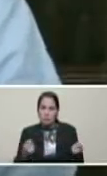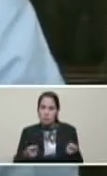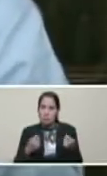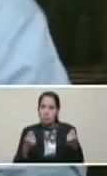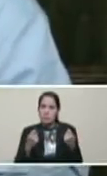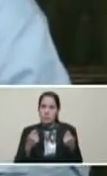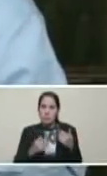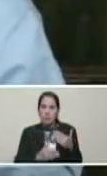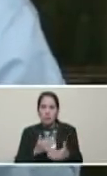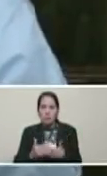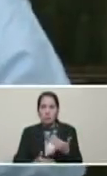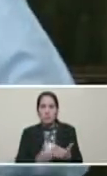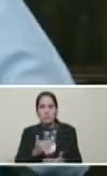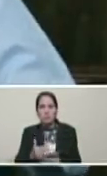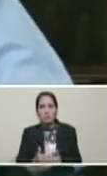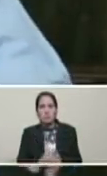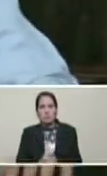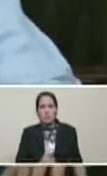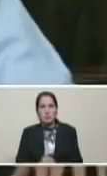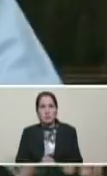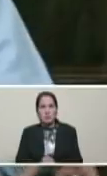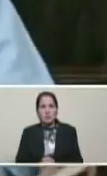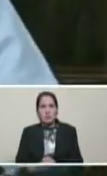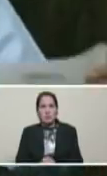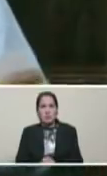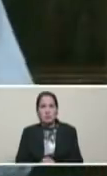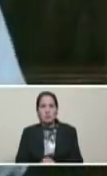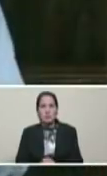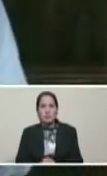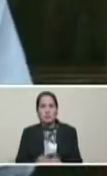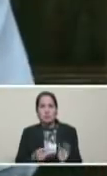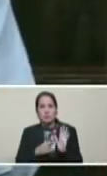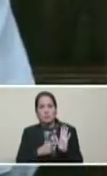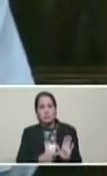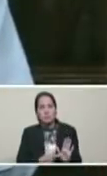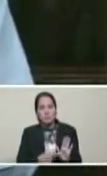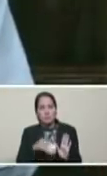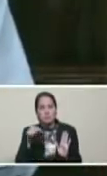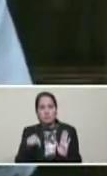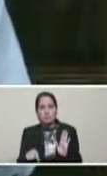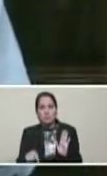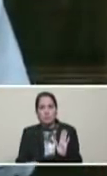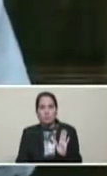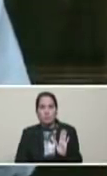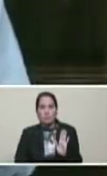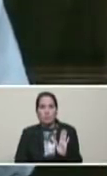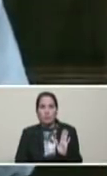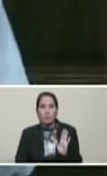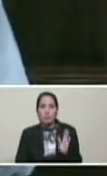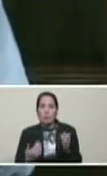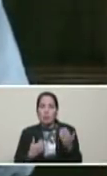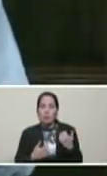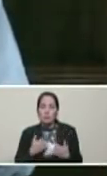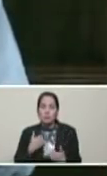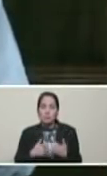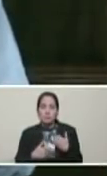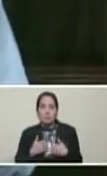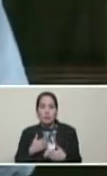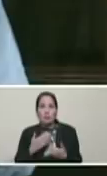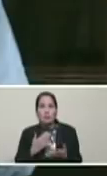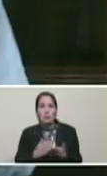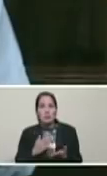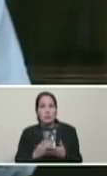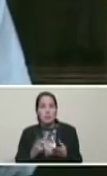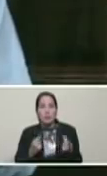paso a paso palmas palmas igualmente quiero mostrarles hoy miércoles lo estamos dedicando a miércoles de